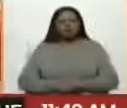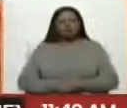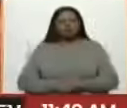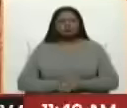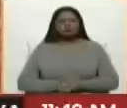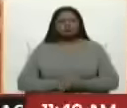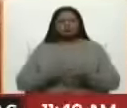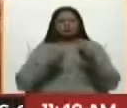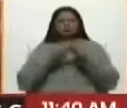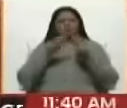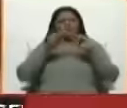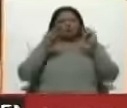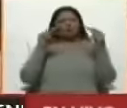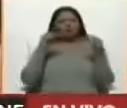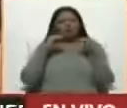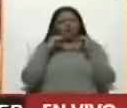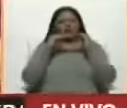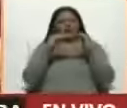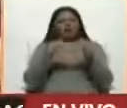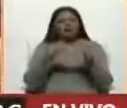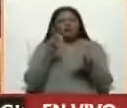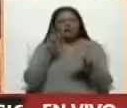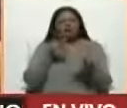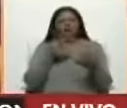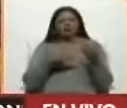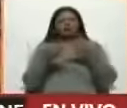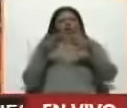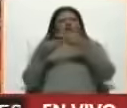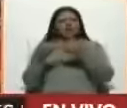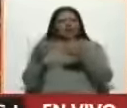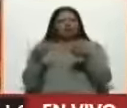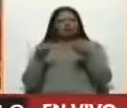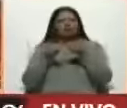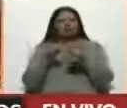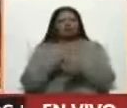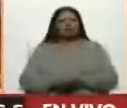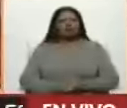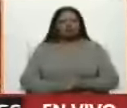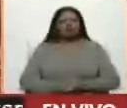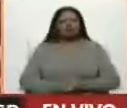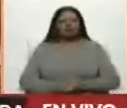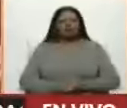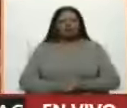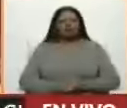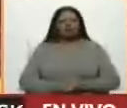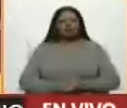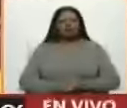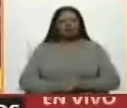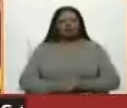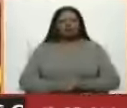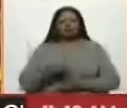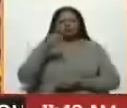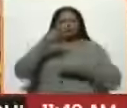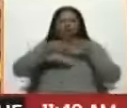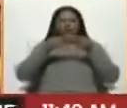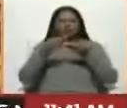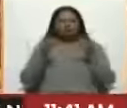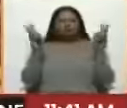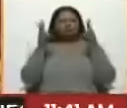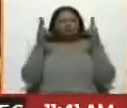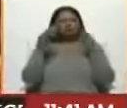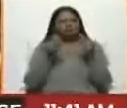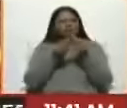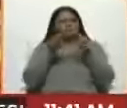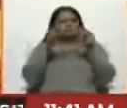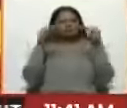con paz, con estabilidad. Eso hay que construirlo, debemos construirlo. Para que sea una victoria con paz, tiene que ser una